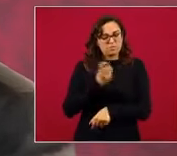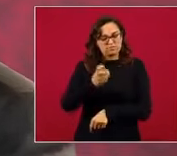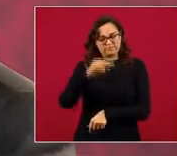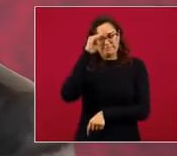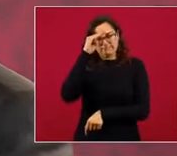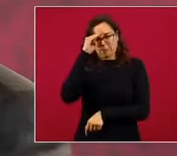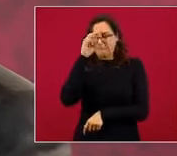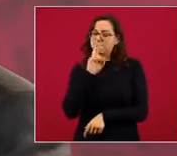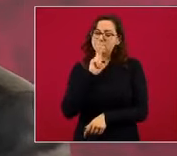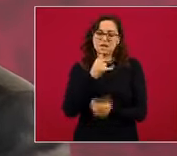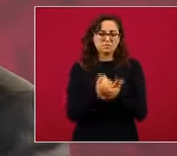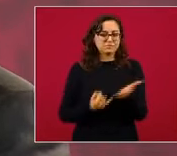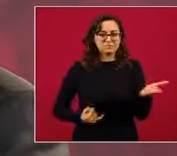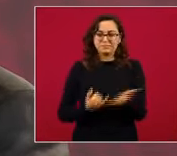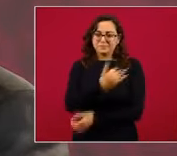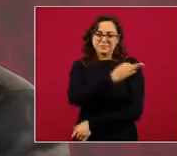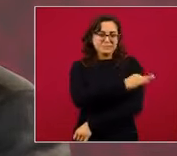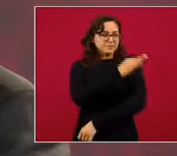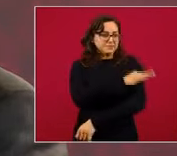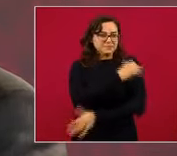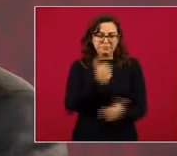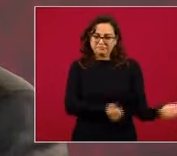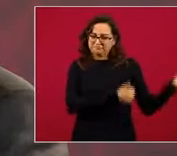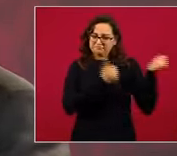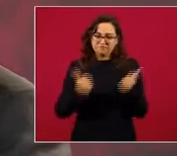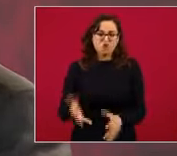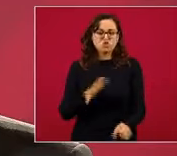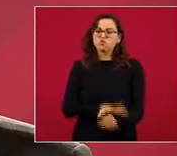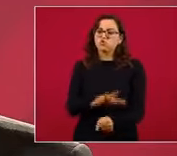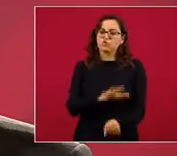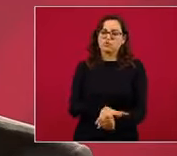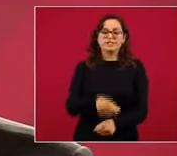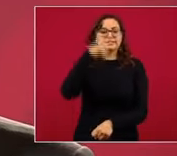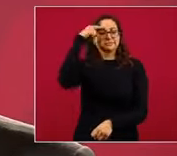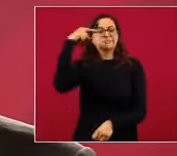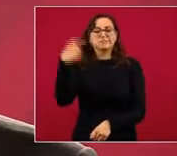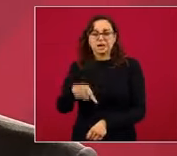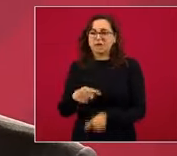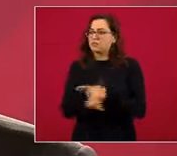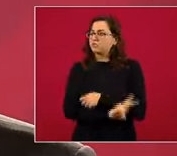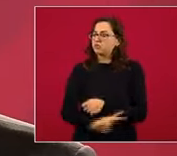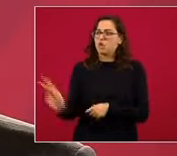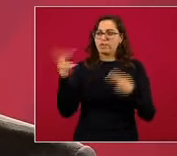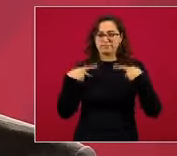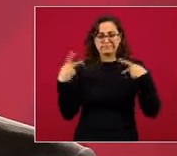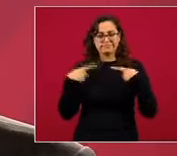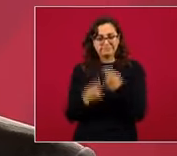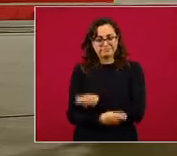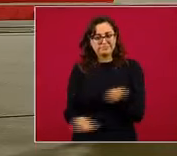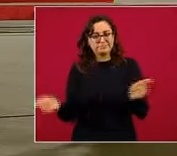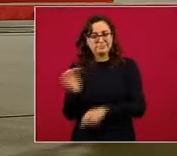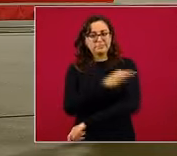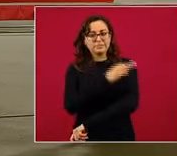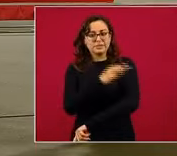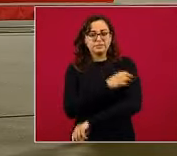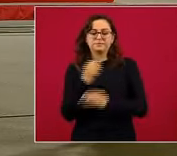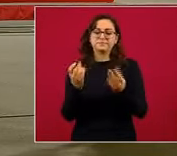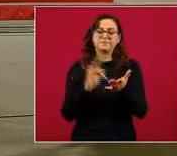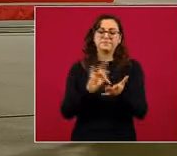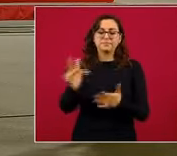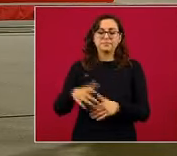para que, independientemente de que se haya padecido COVID-19, podamos tener vacunas para todas y todos. Muchas